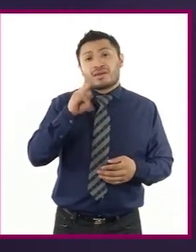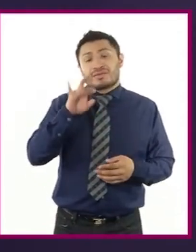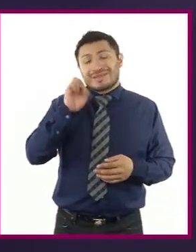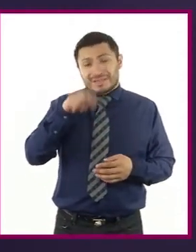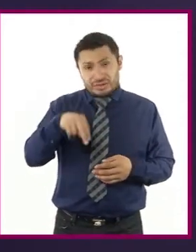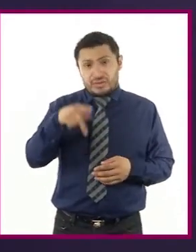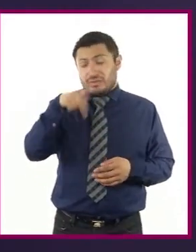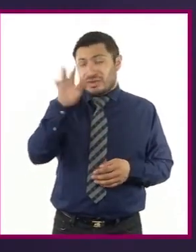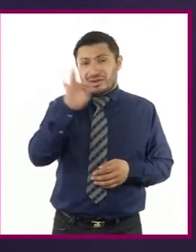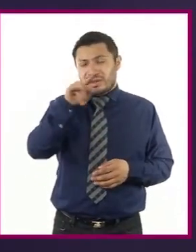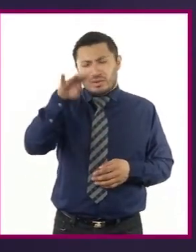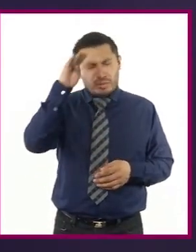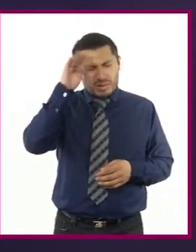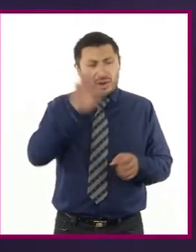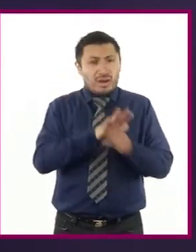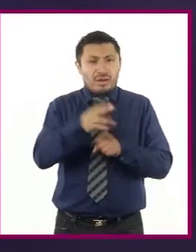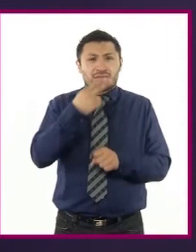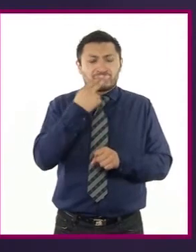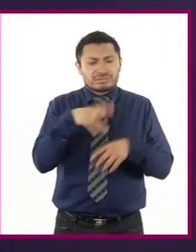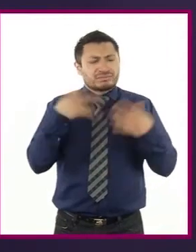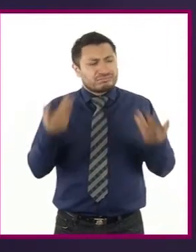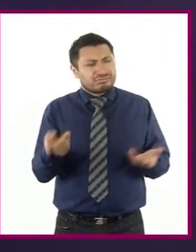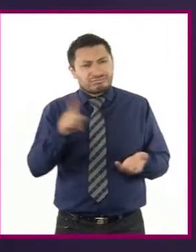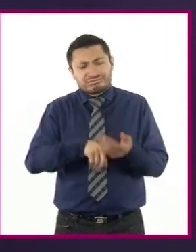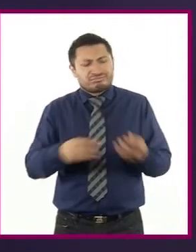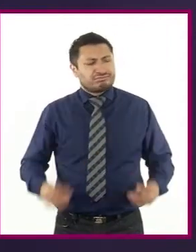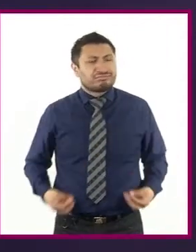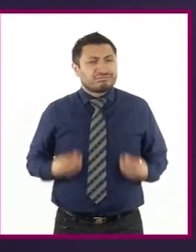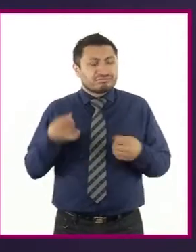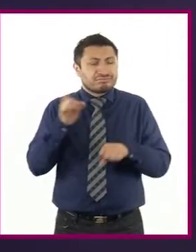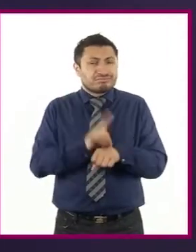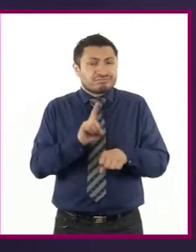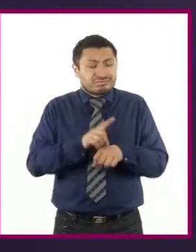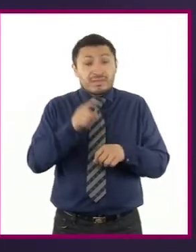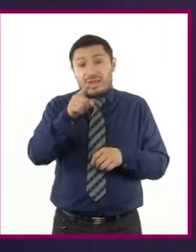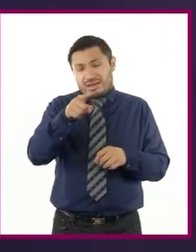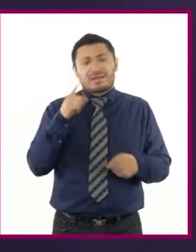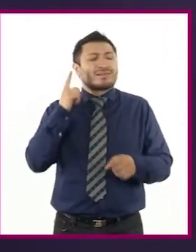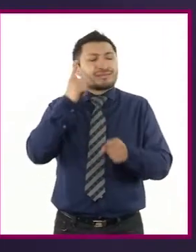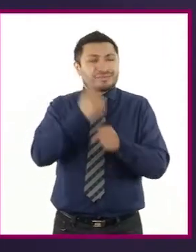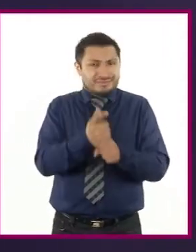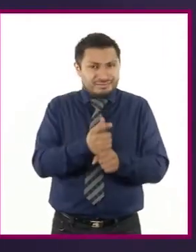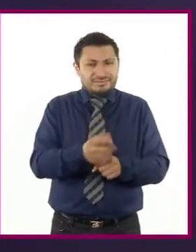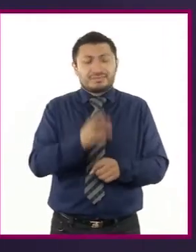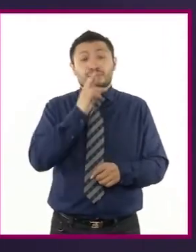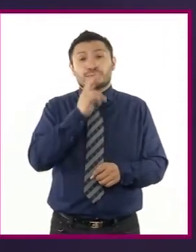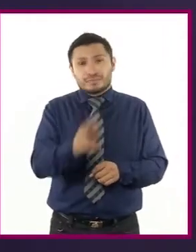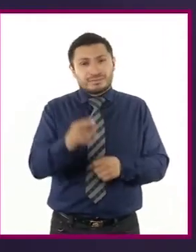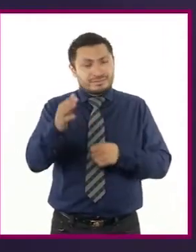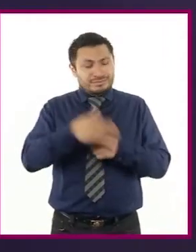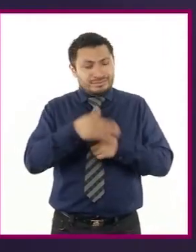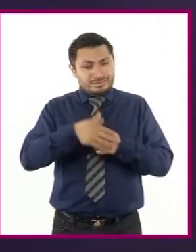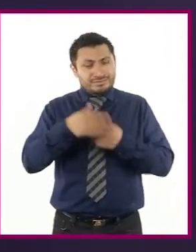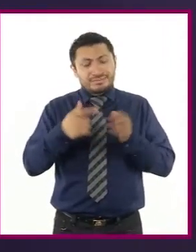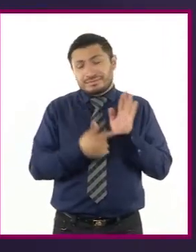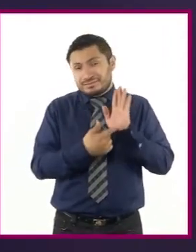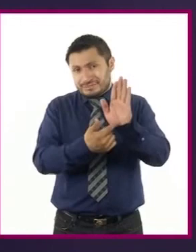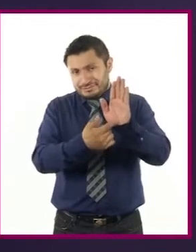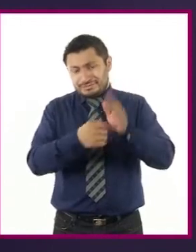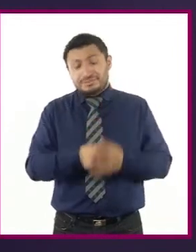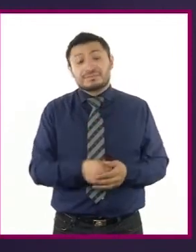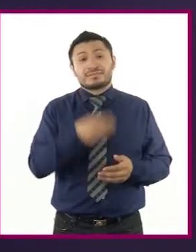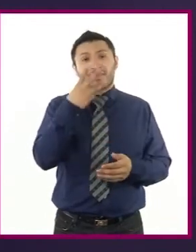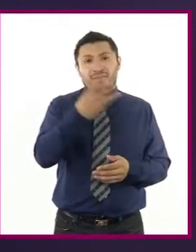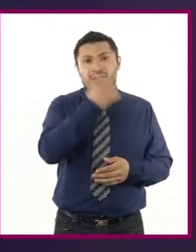estarán preguntando ¿cuál es su utilidad en la cotidianidad? Descubrámoslo resolviendo la siguiente situación.